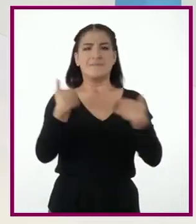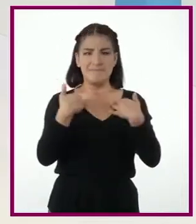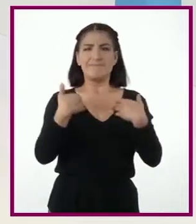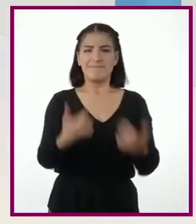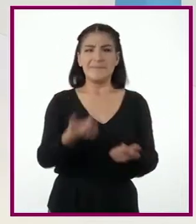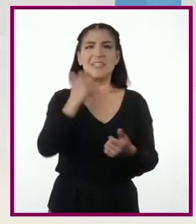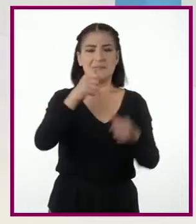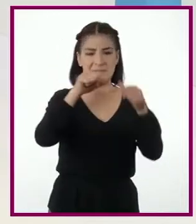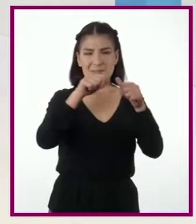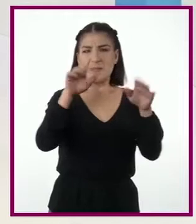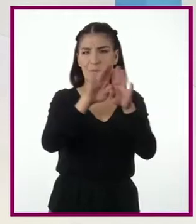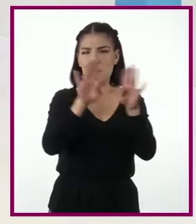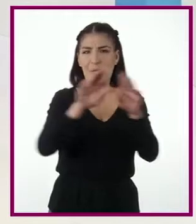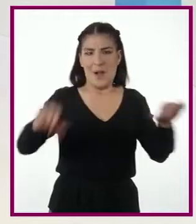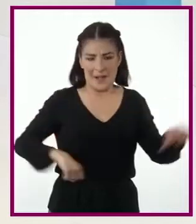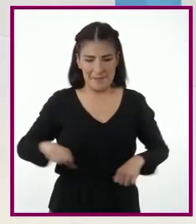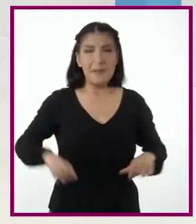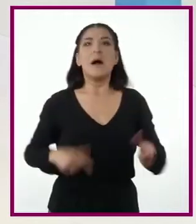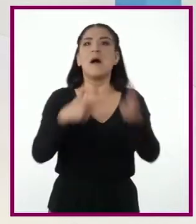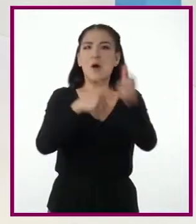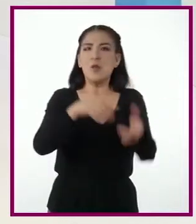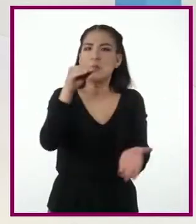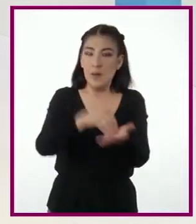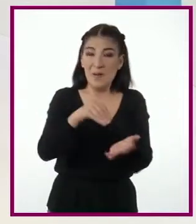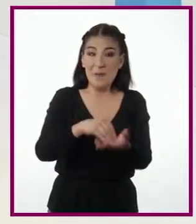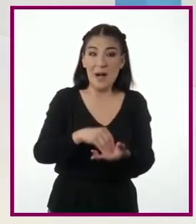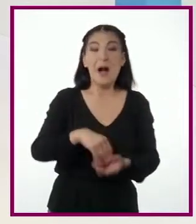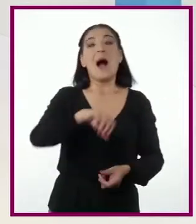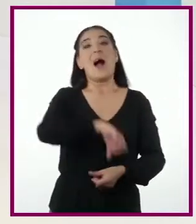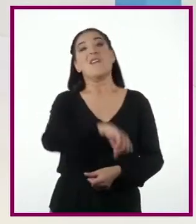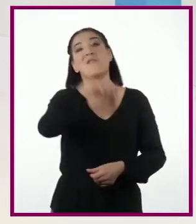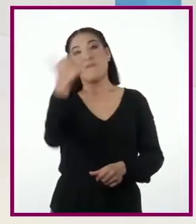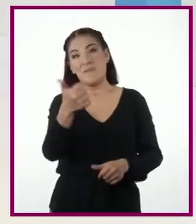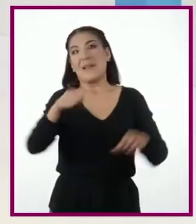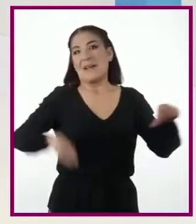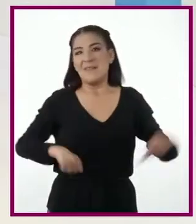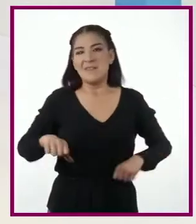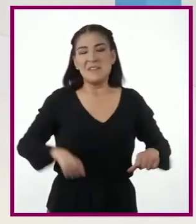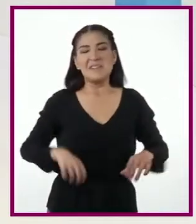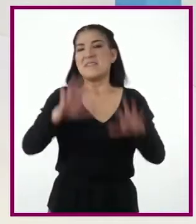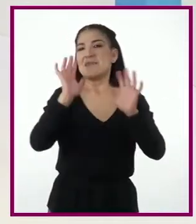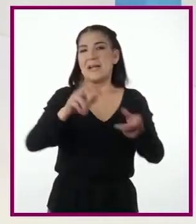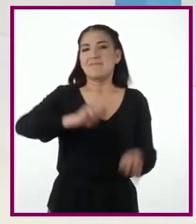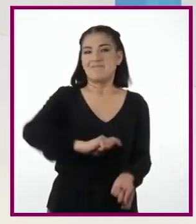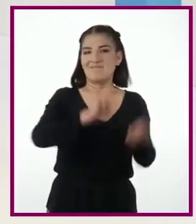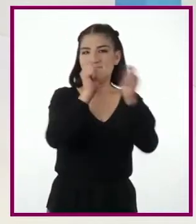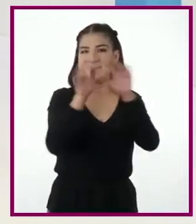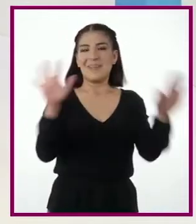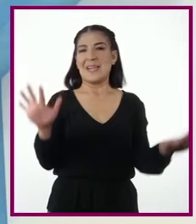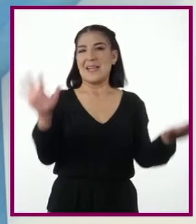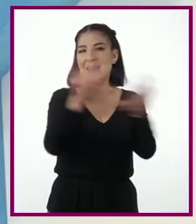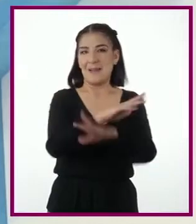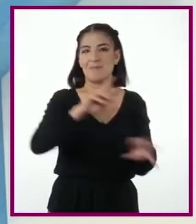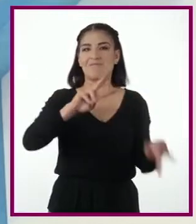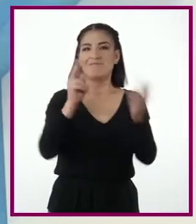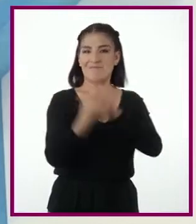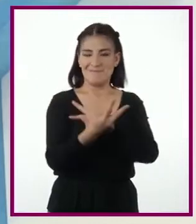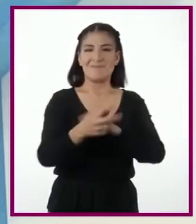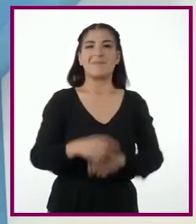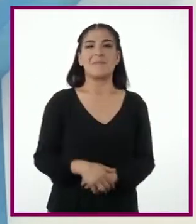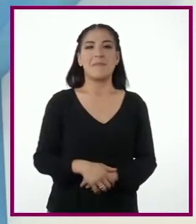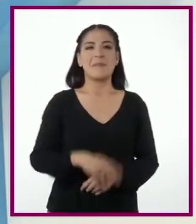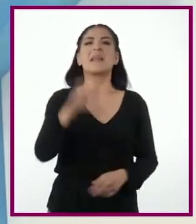actividades siguen vigentes y que otras, con el paso del tiempo, se han transformado.